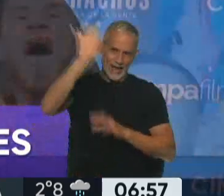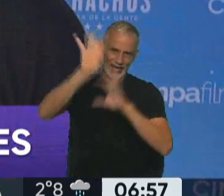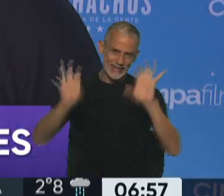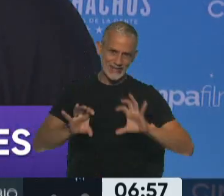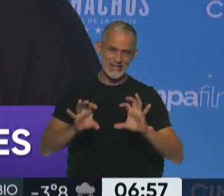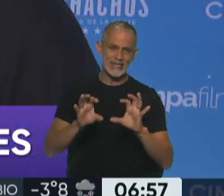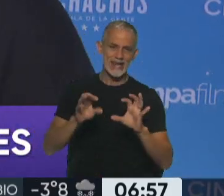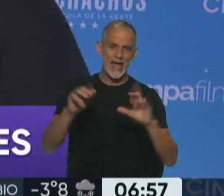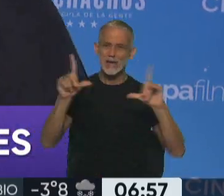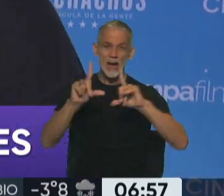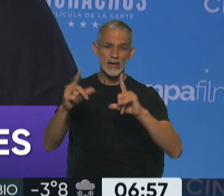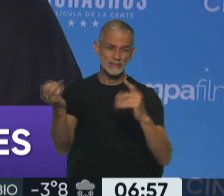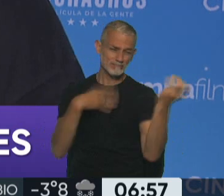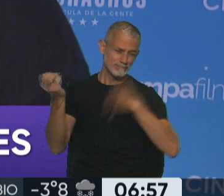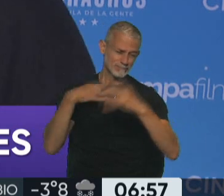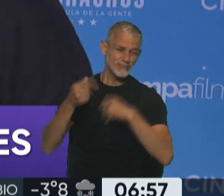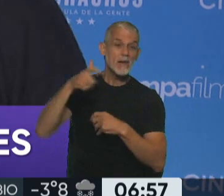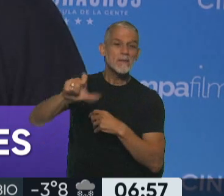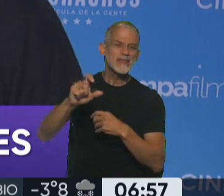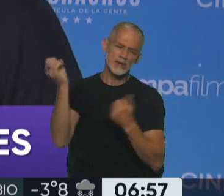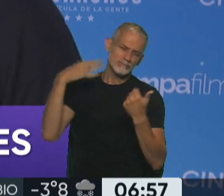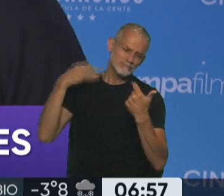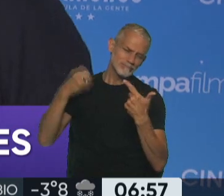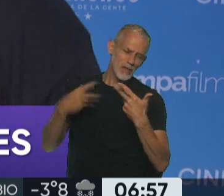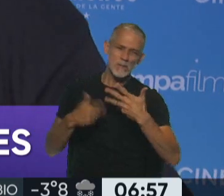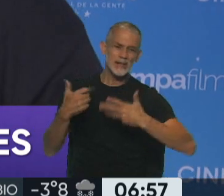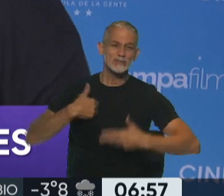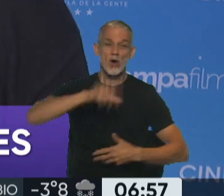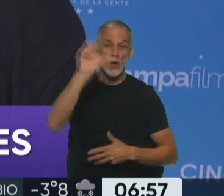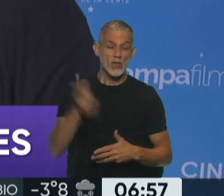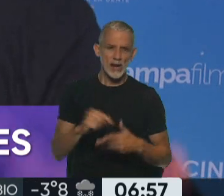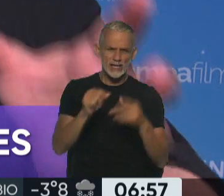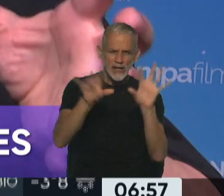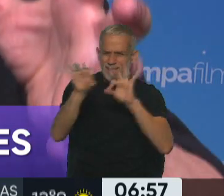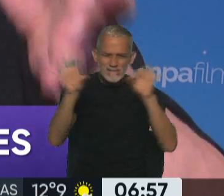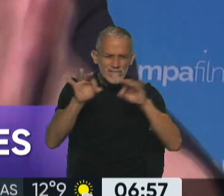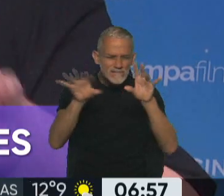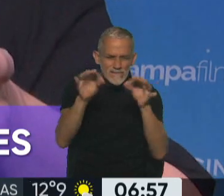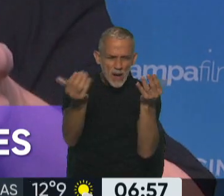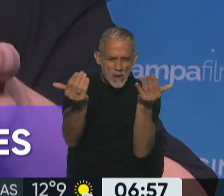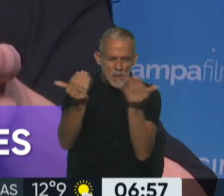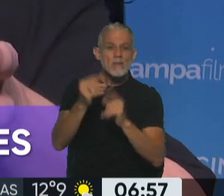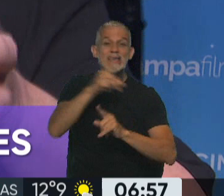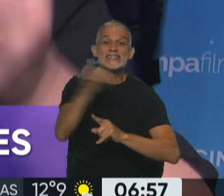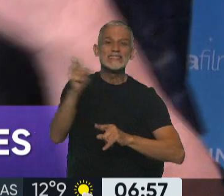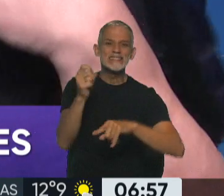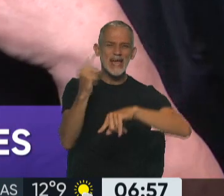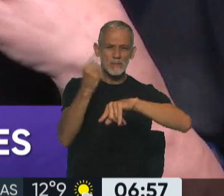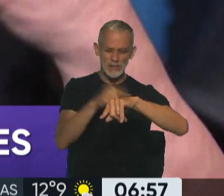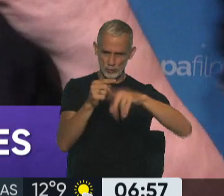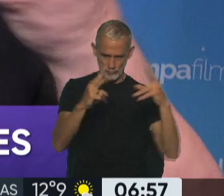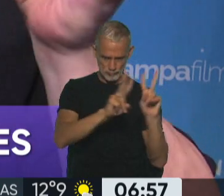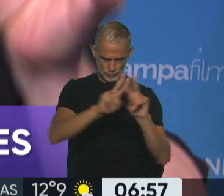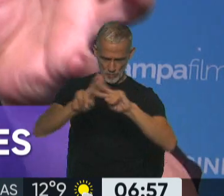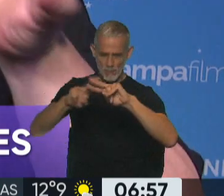muchas provincias, porque nos entregaron material de todo el país que hubo que seleccionar para llegar a 100 minutos, en donde la idea